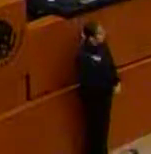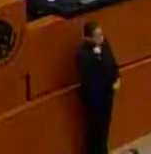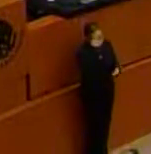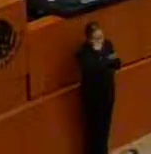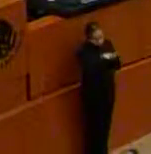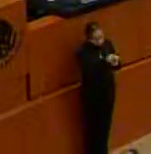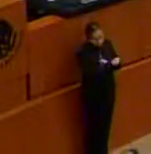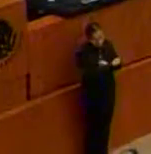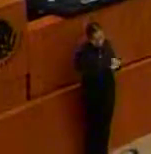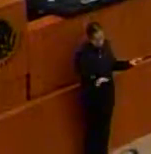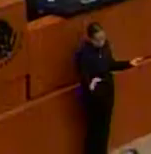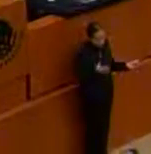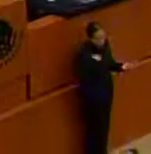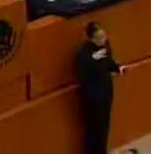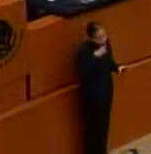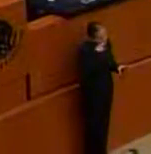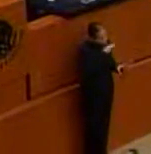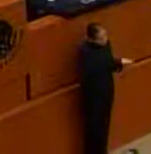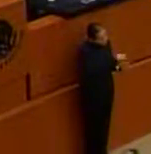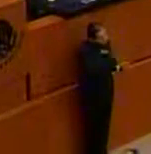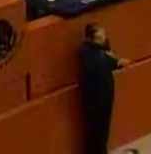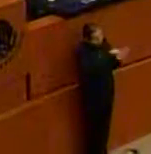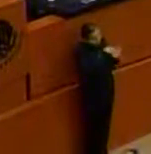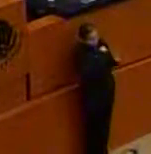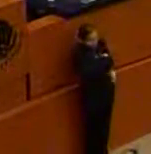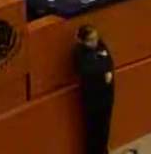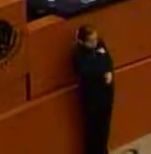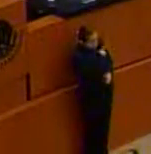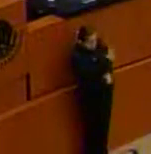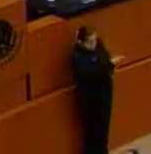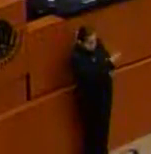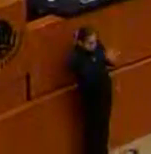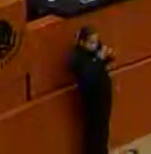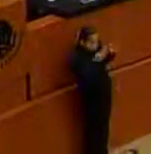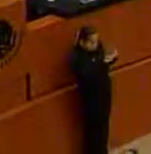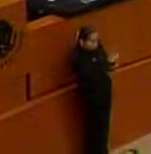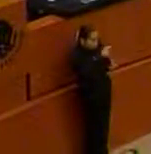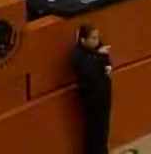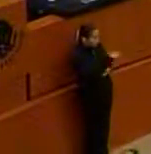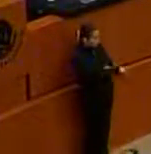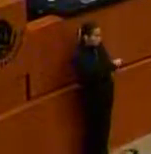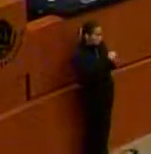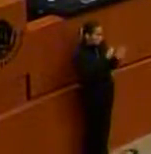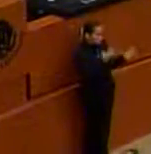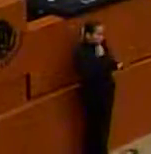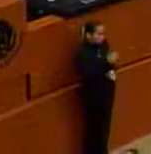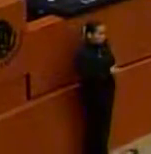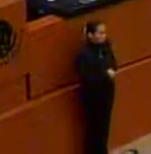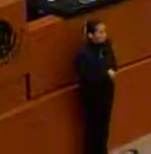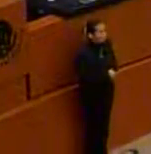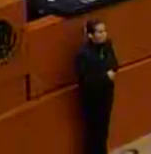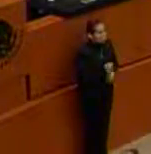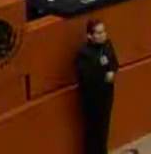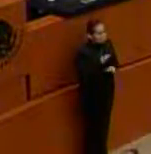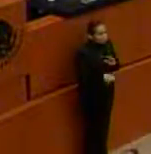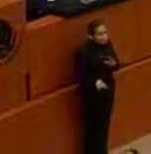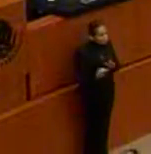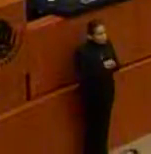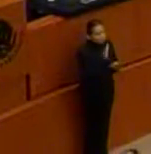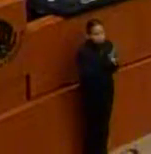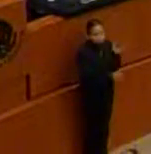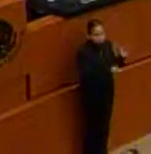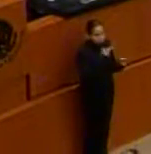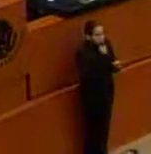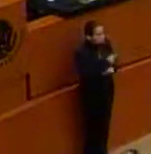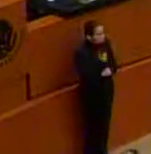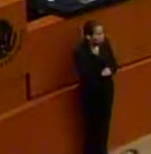Creo que lo que es muy claro es que el esquema, y en el caso de Suiza, lo que nos han relatado está muy claro, parte de la base de